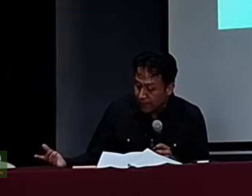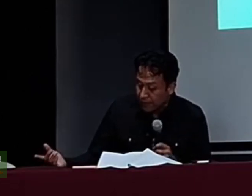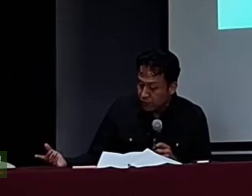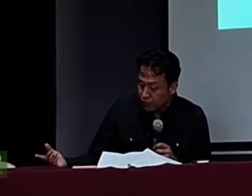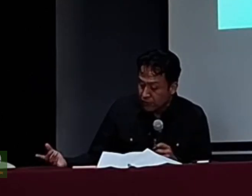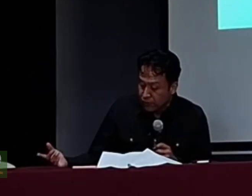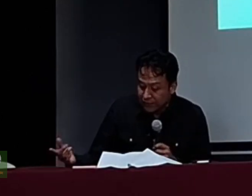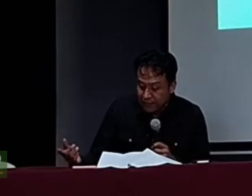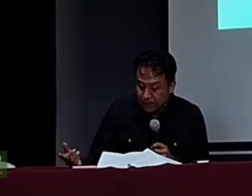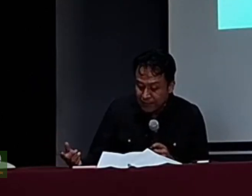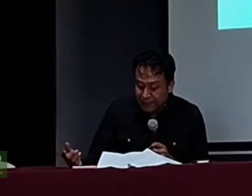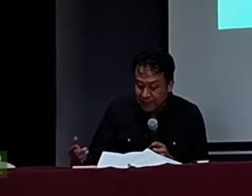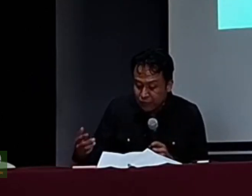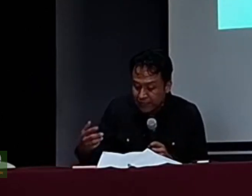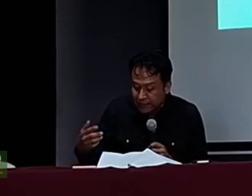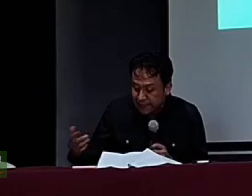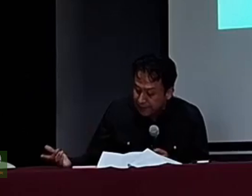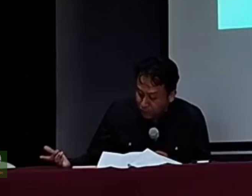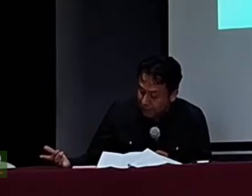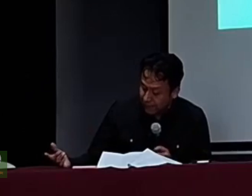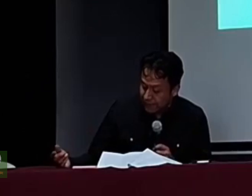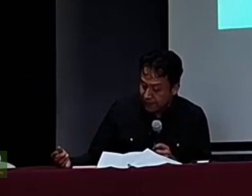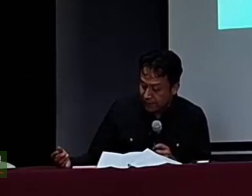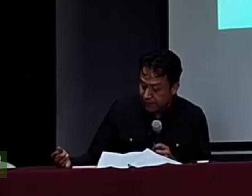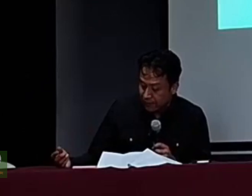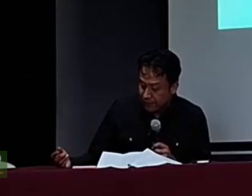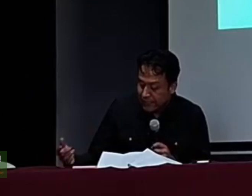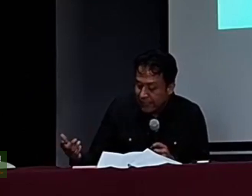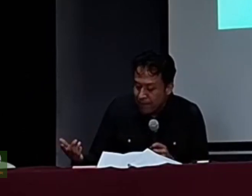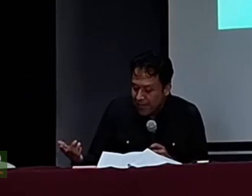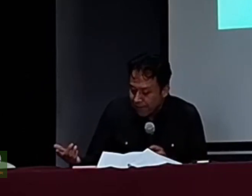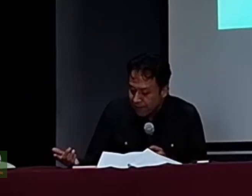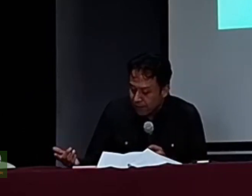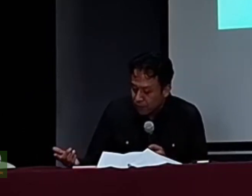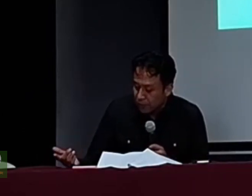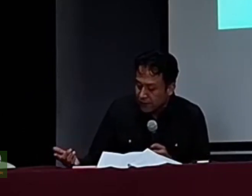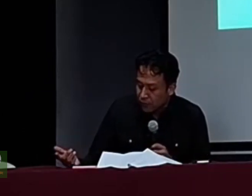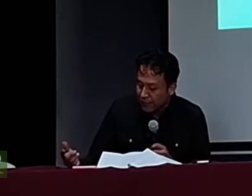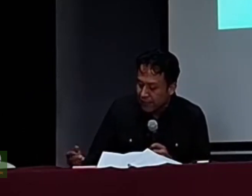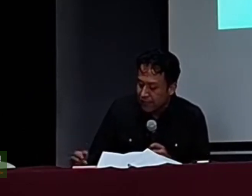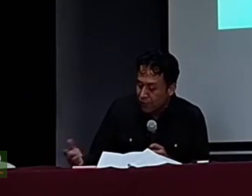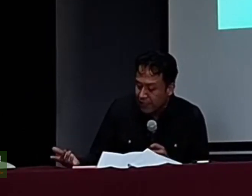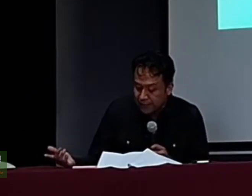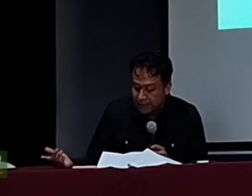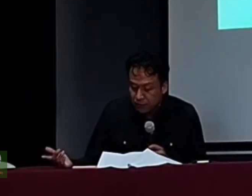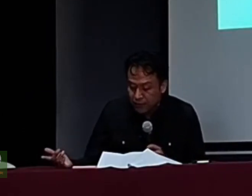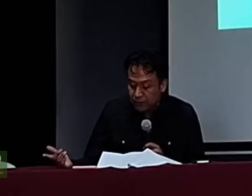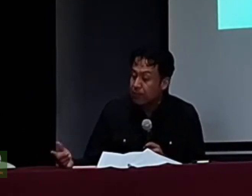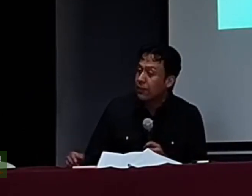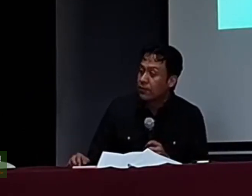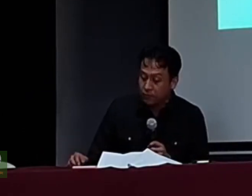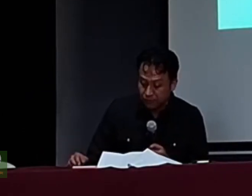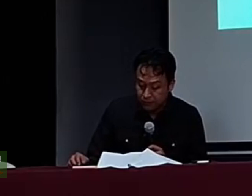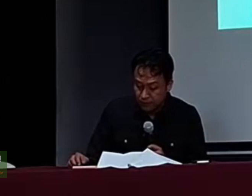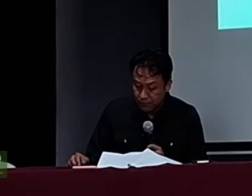blancos barbados de ojos azules que representan a los caciques de toda la vida, ¿de qué me hablan cuando aseguran que la democracia es el gobierno